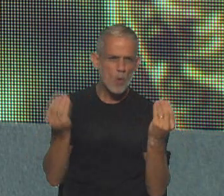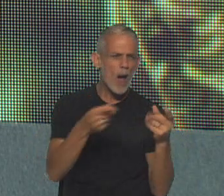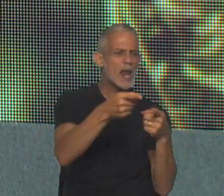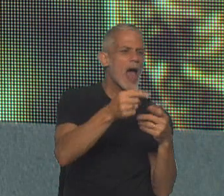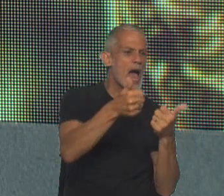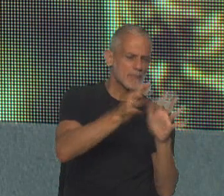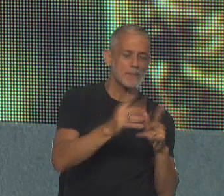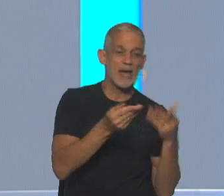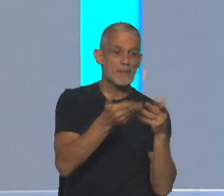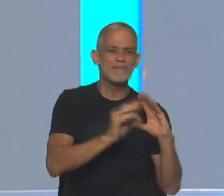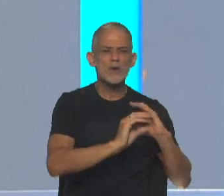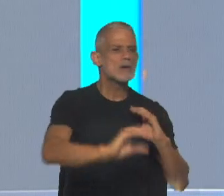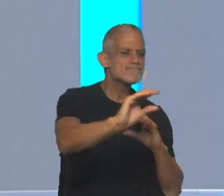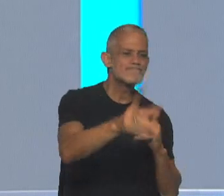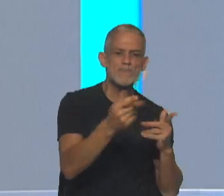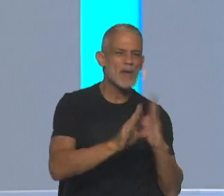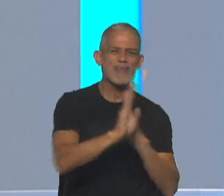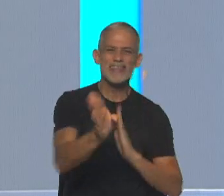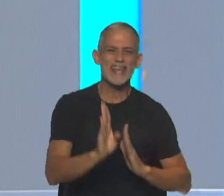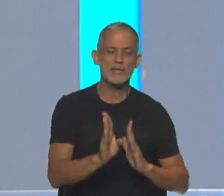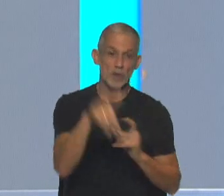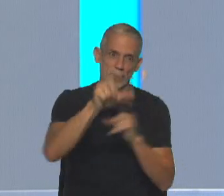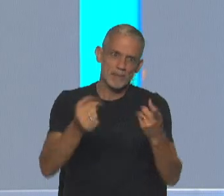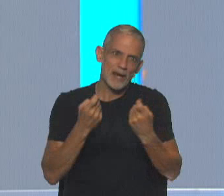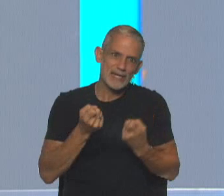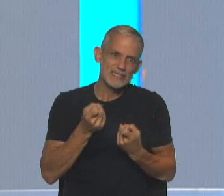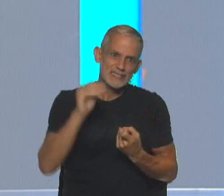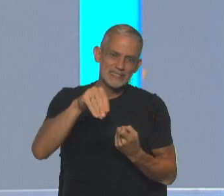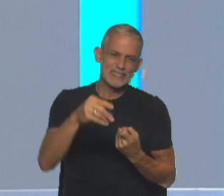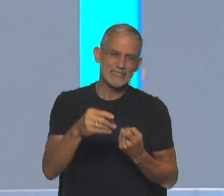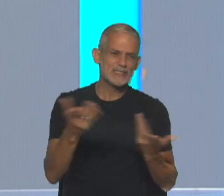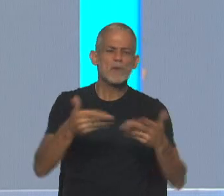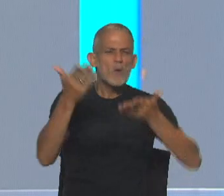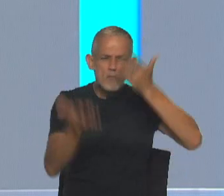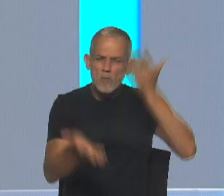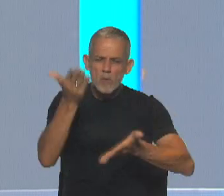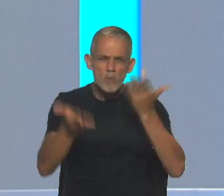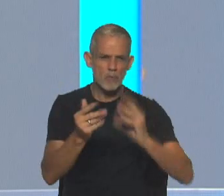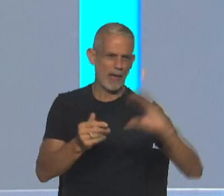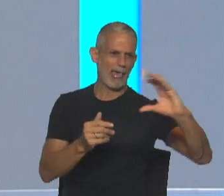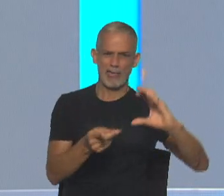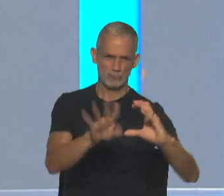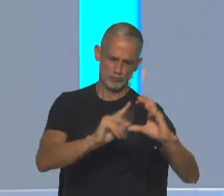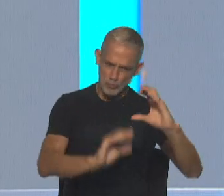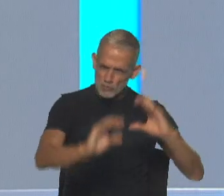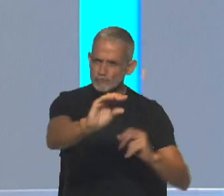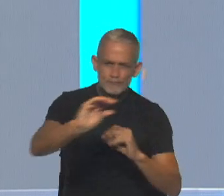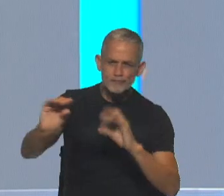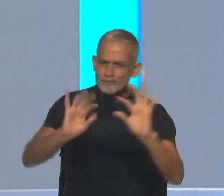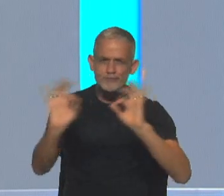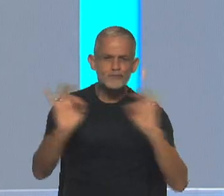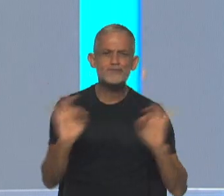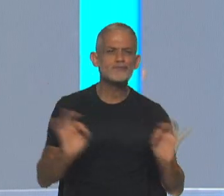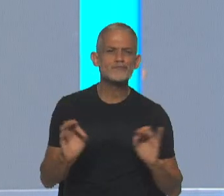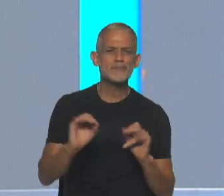los beneficios y los beneficios vayan directamente este con la mayor justicia posible la distribución de los beneficios para aquellos